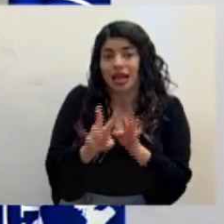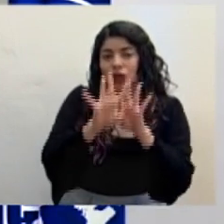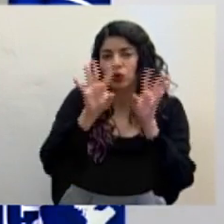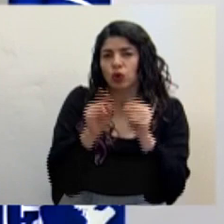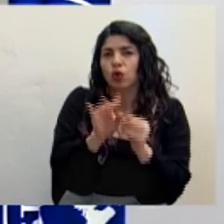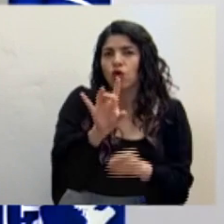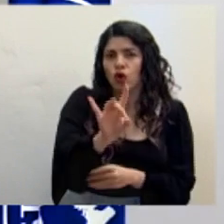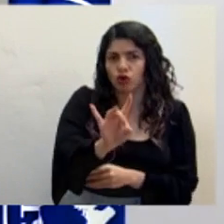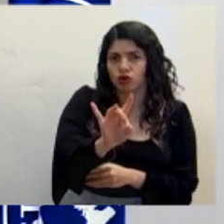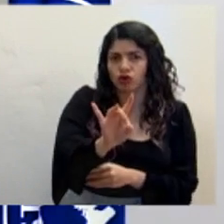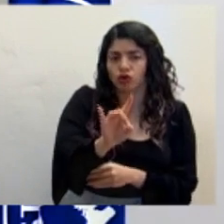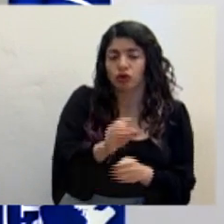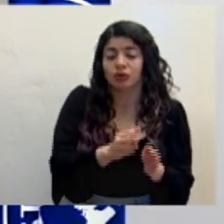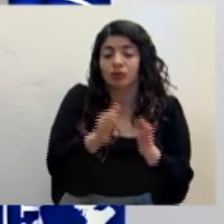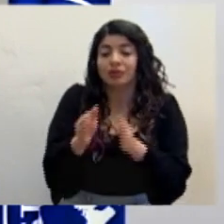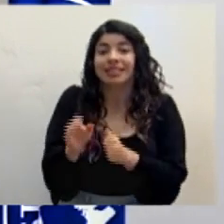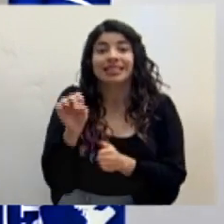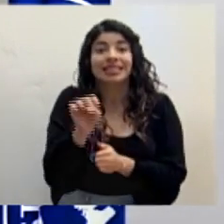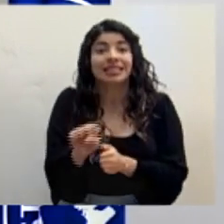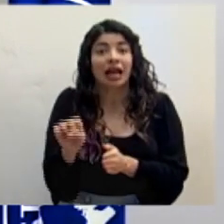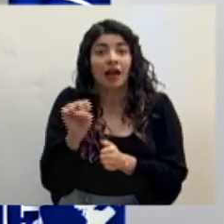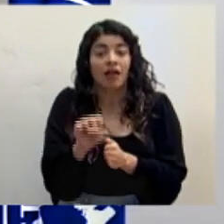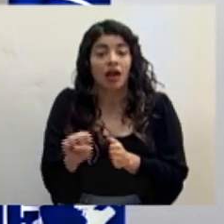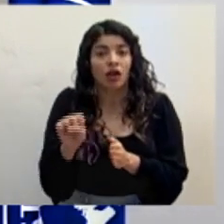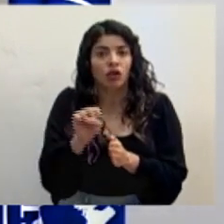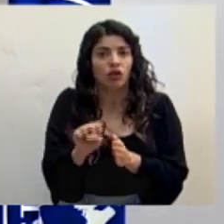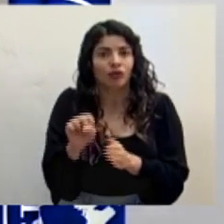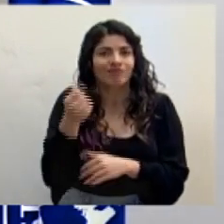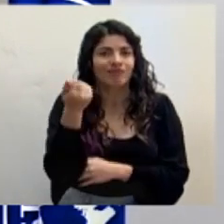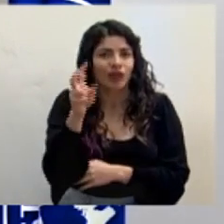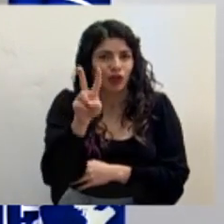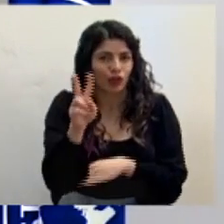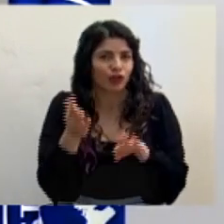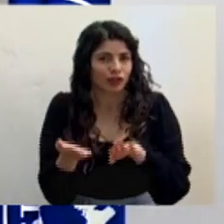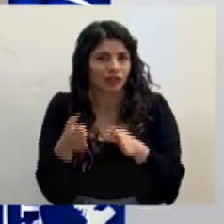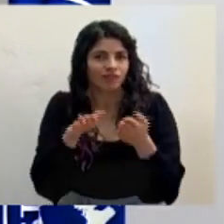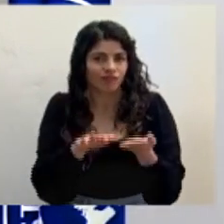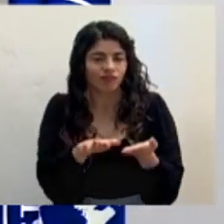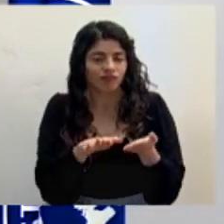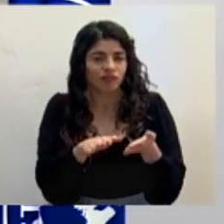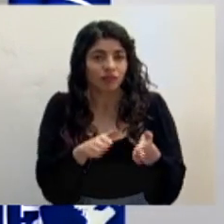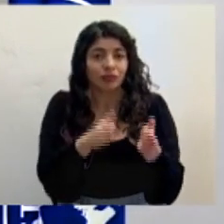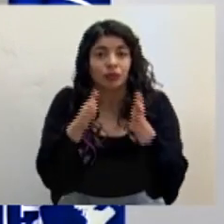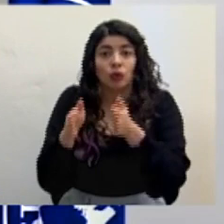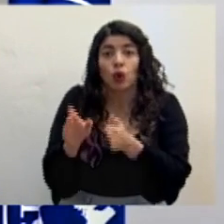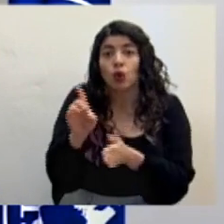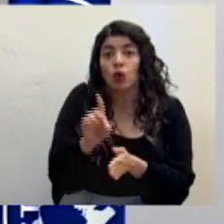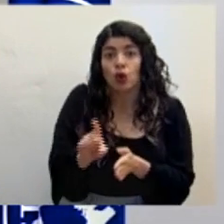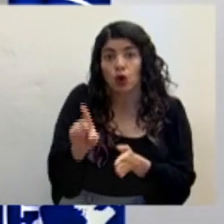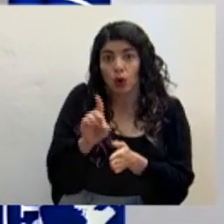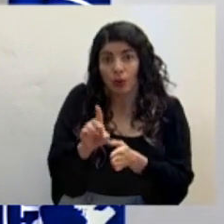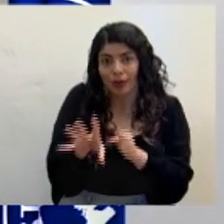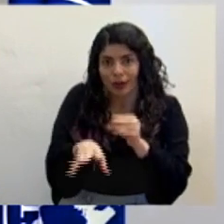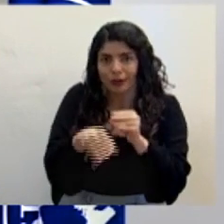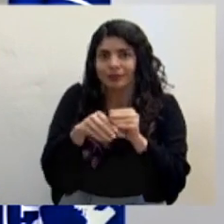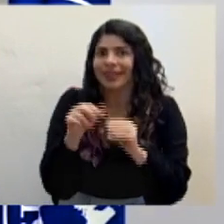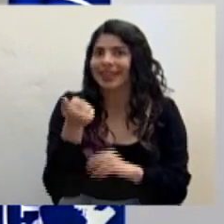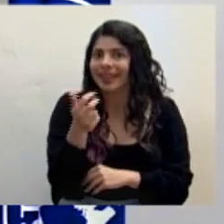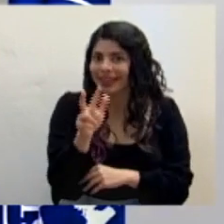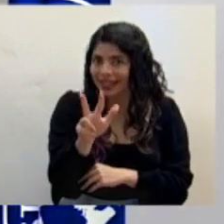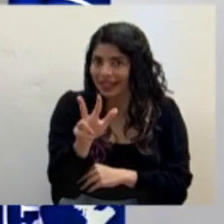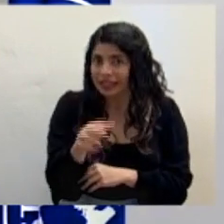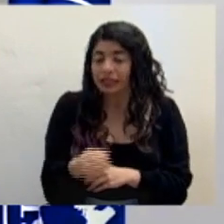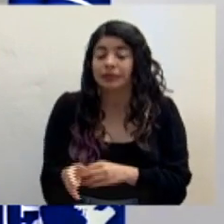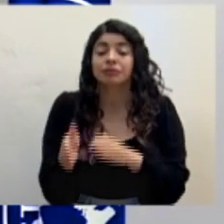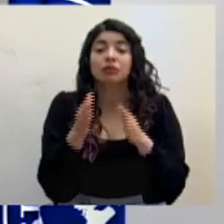de 8, el sábado se contabilizan 12 fallecimientos, el domingo se suman 13,